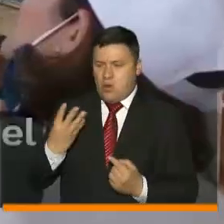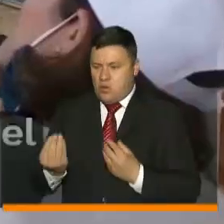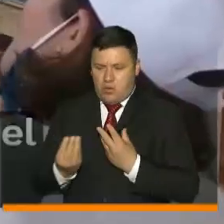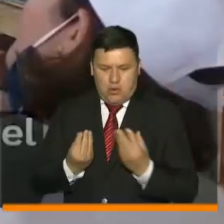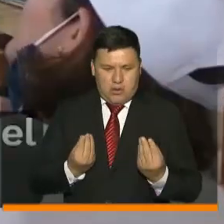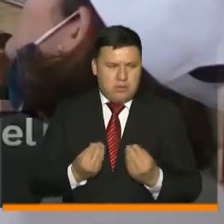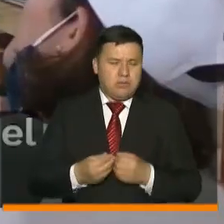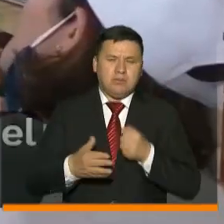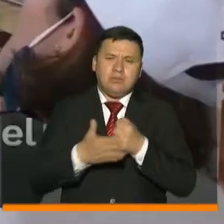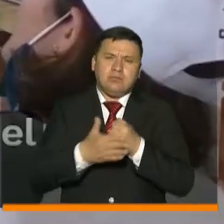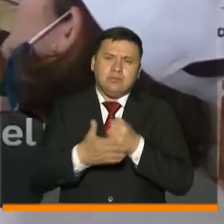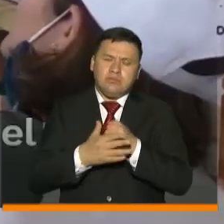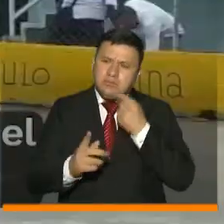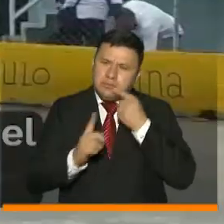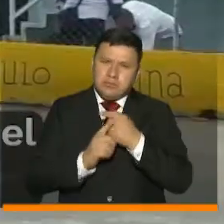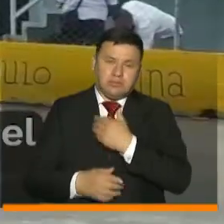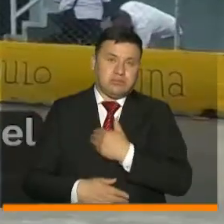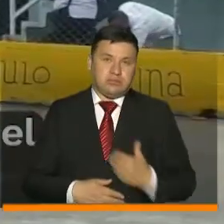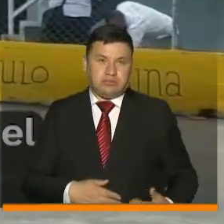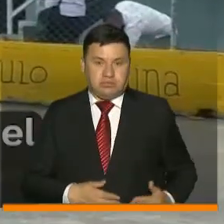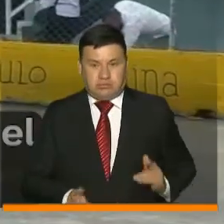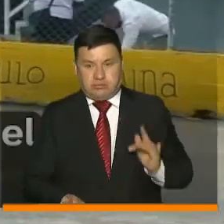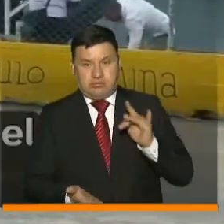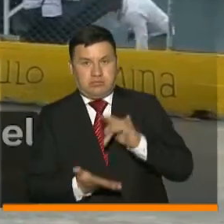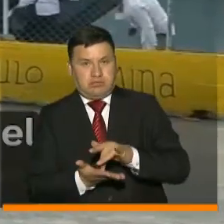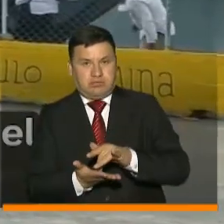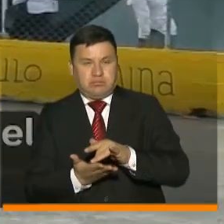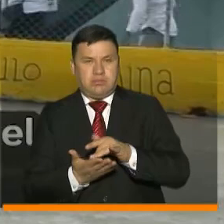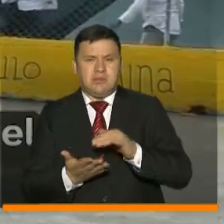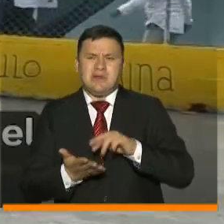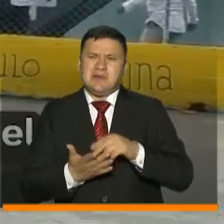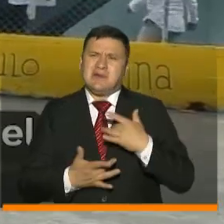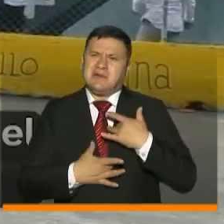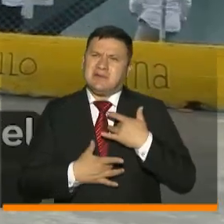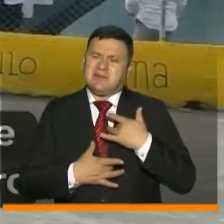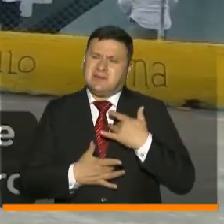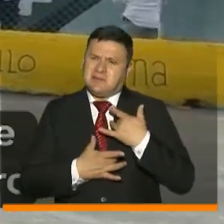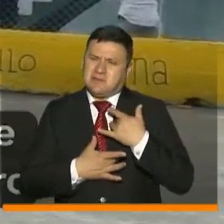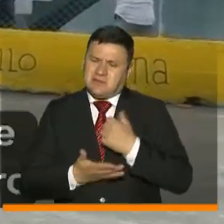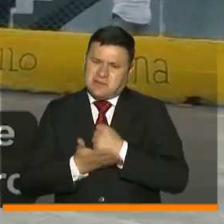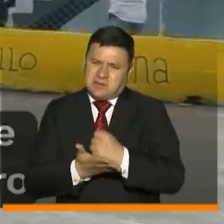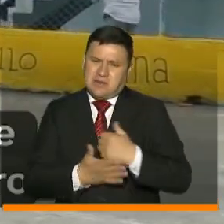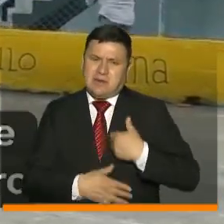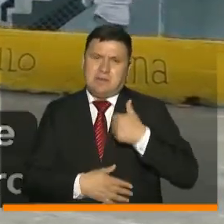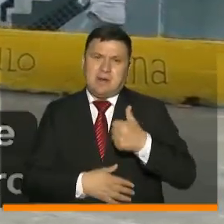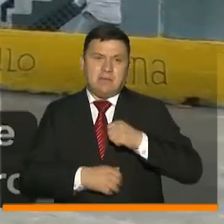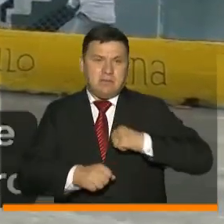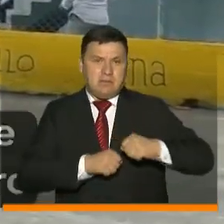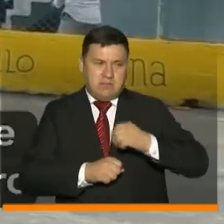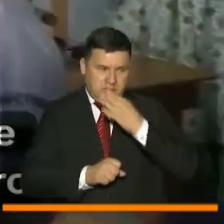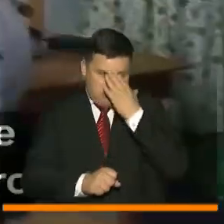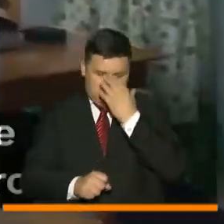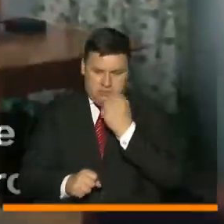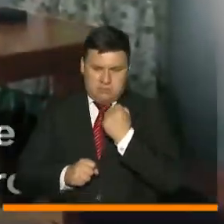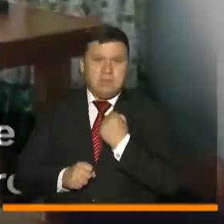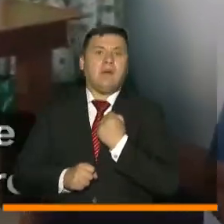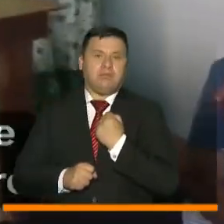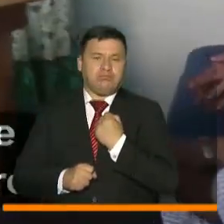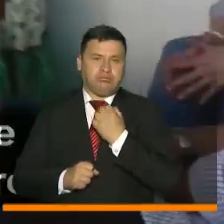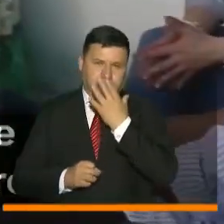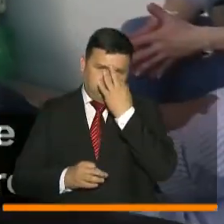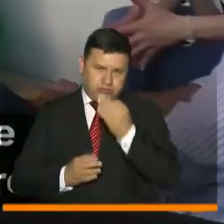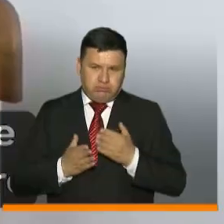El impulso sólido de la Presidencia con el programa Ayudarnos Hace Bien y la Iniciativa de Gestión de la Armada de Colombia